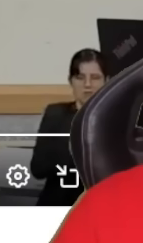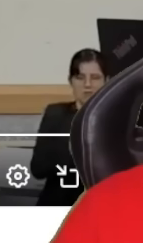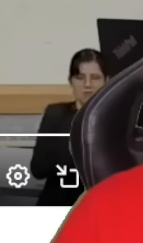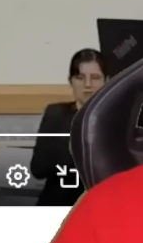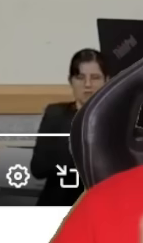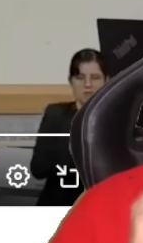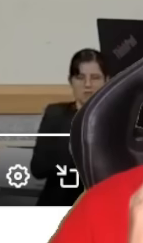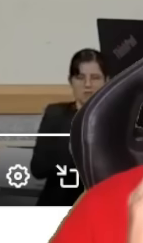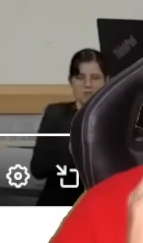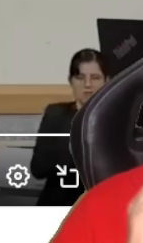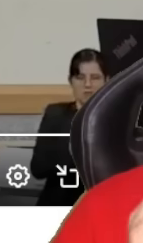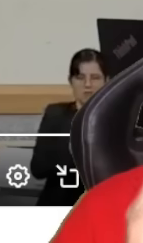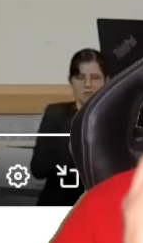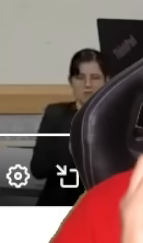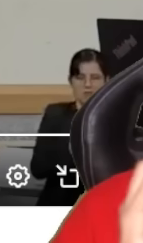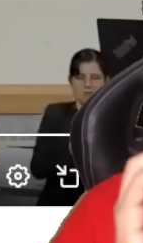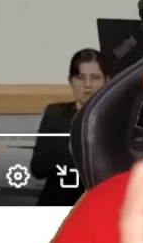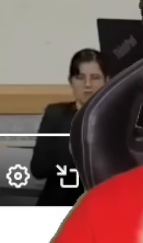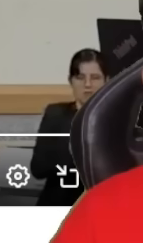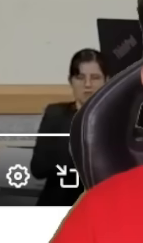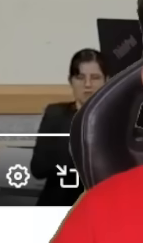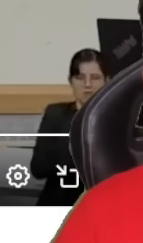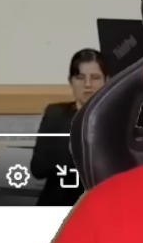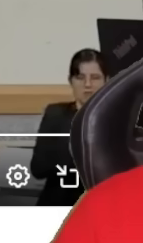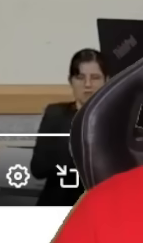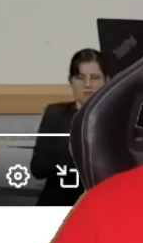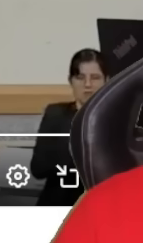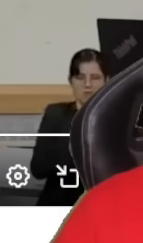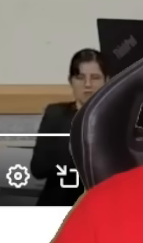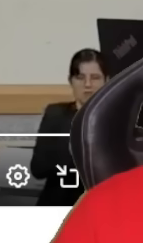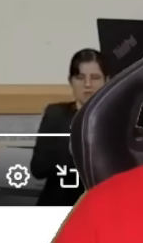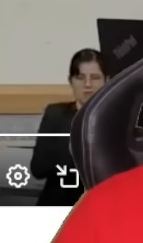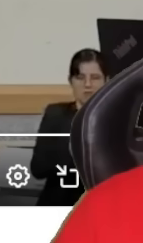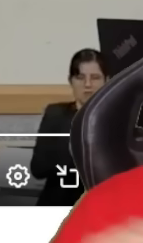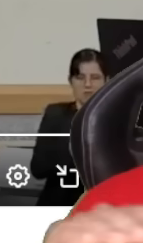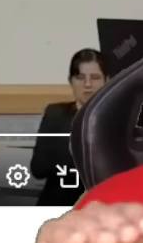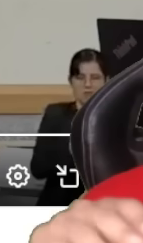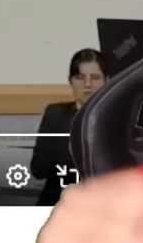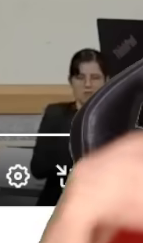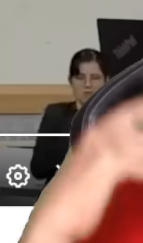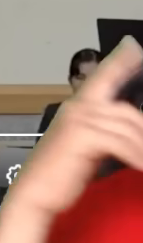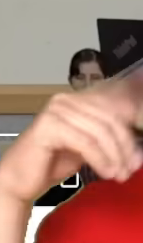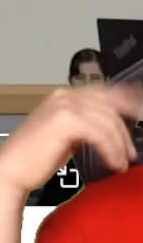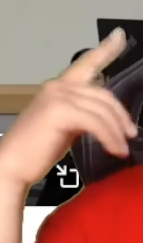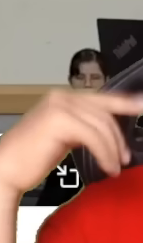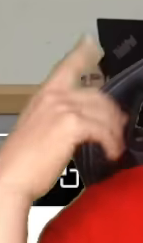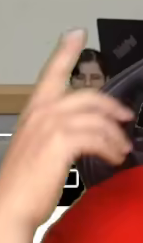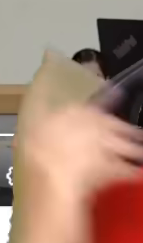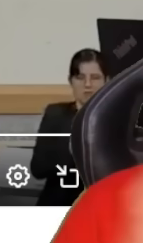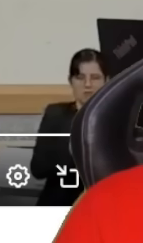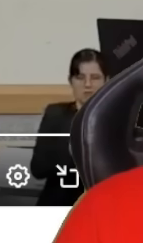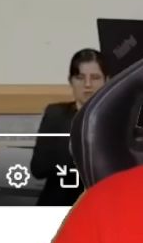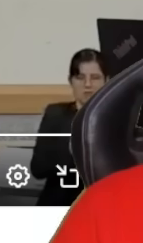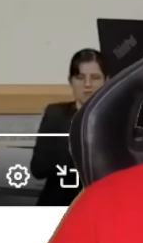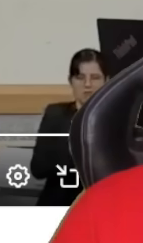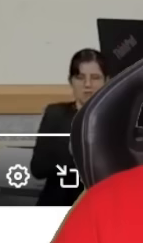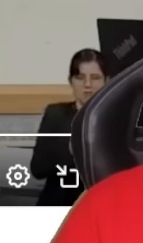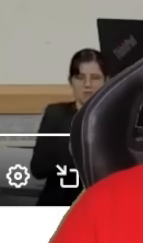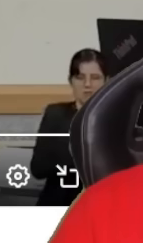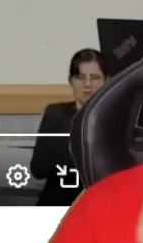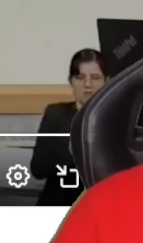no de mal en peor sochil hoy sí que miren se le barrió completamente creo que está